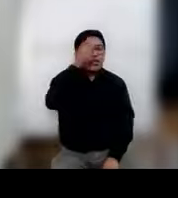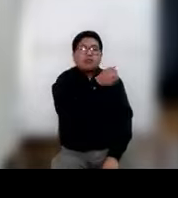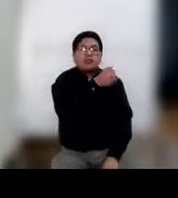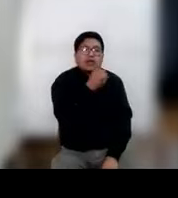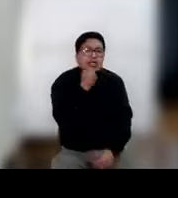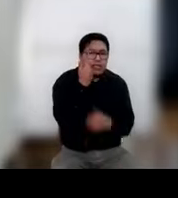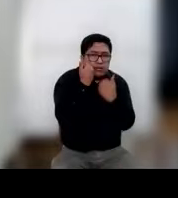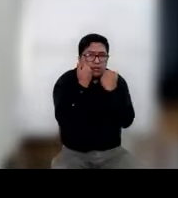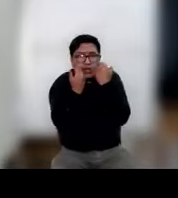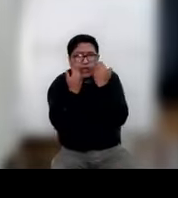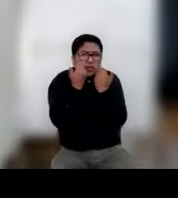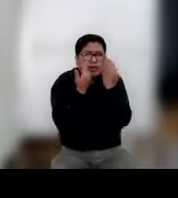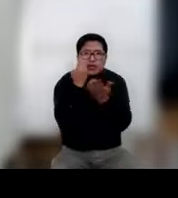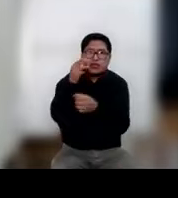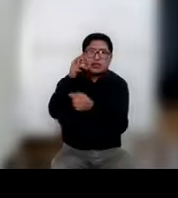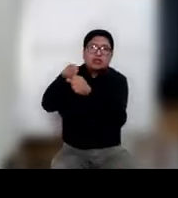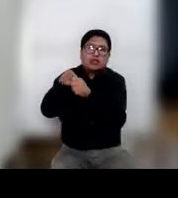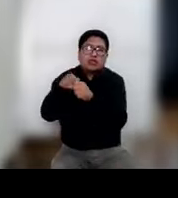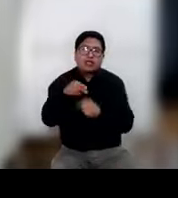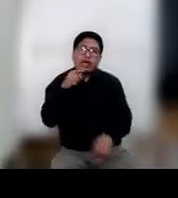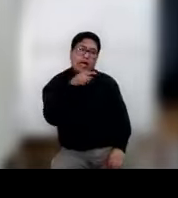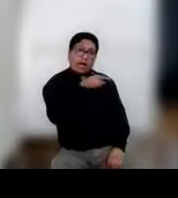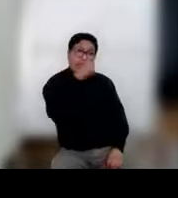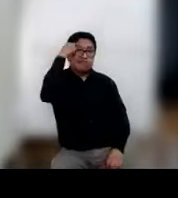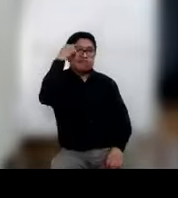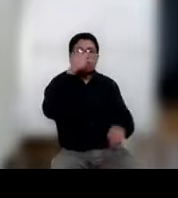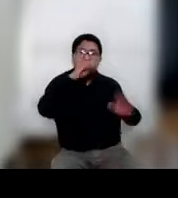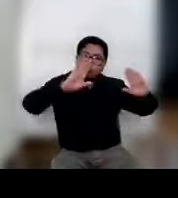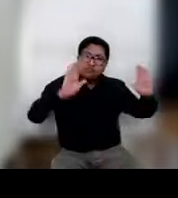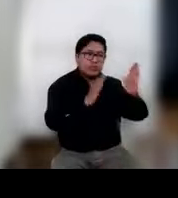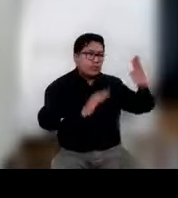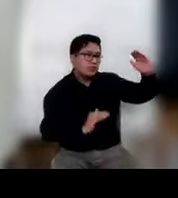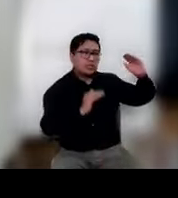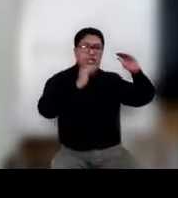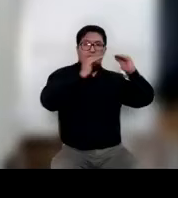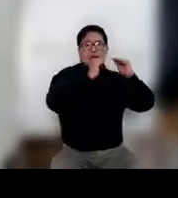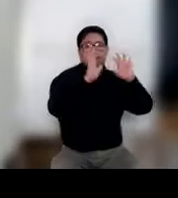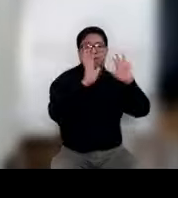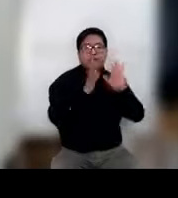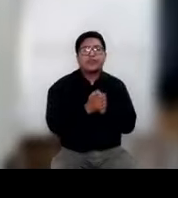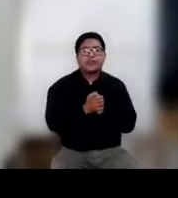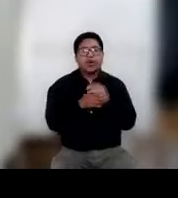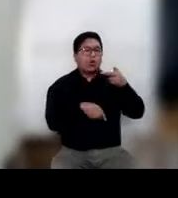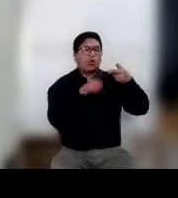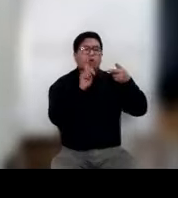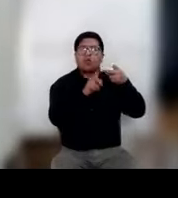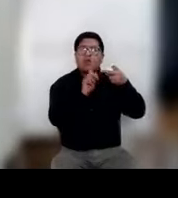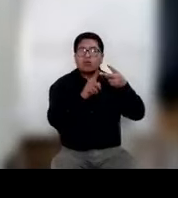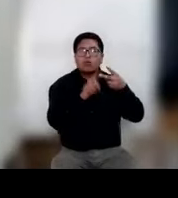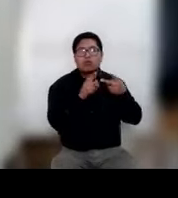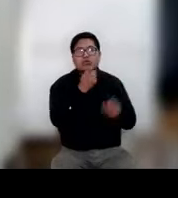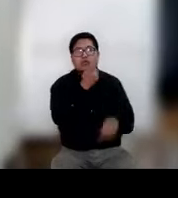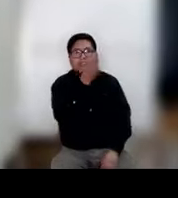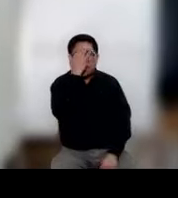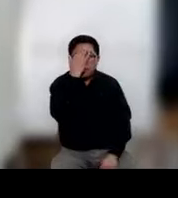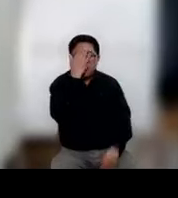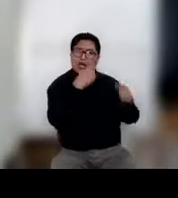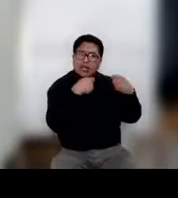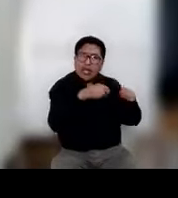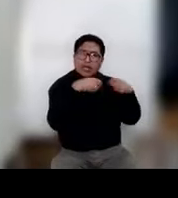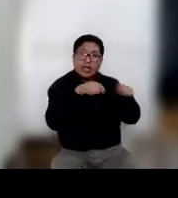insertarse entonces había necesidad de una nivelación y el otro que se refería precisamente a un trato diferente con los niños